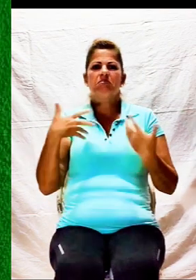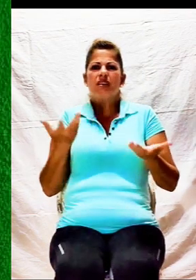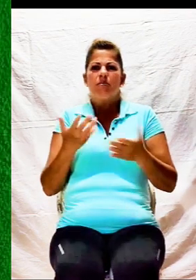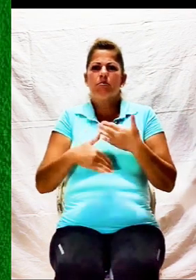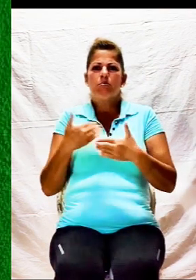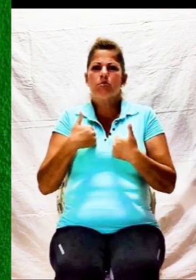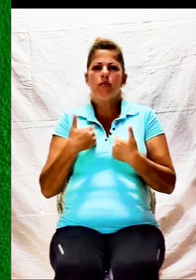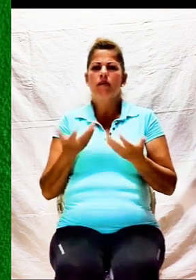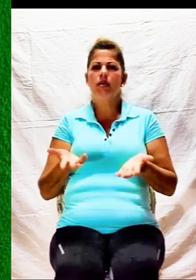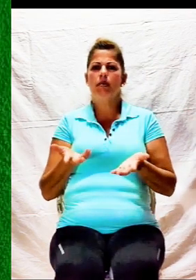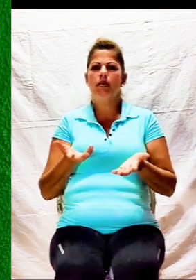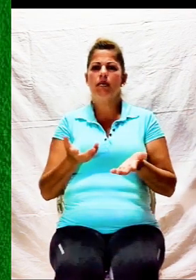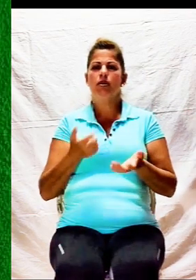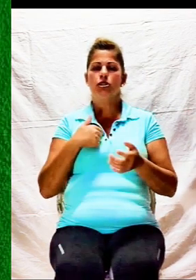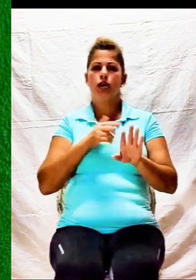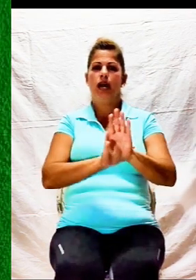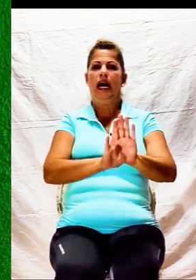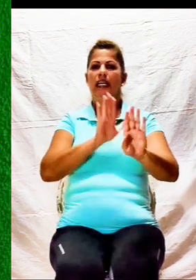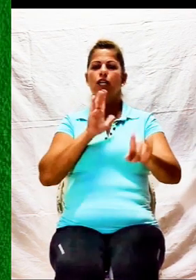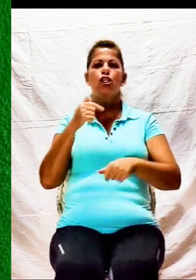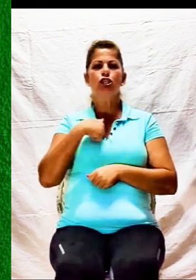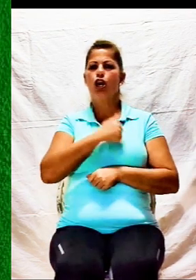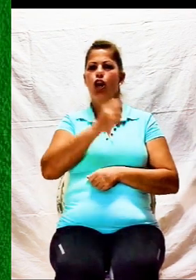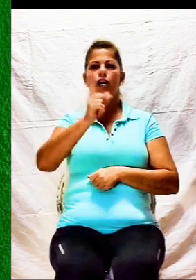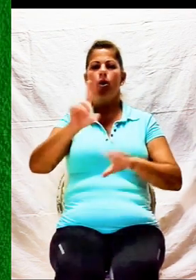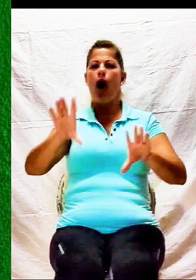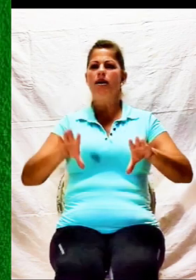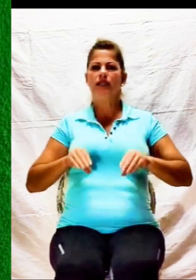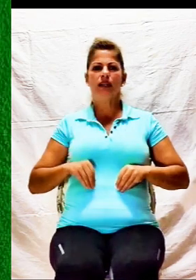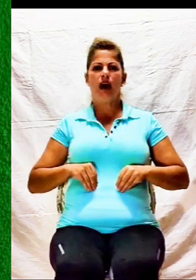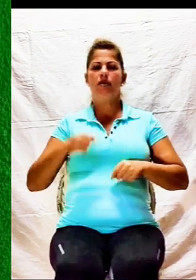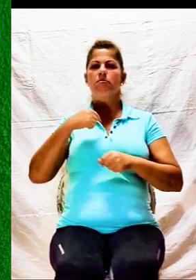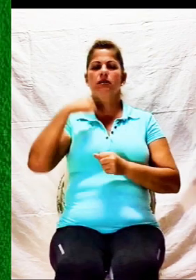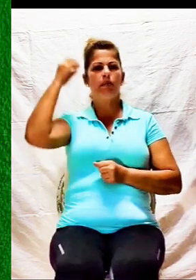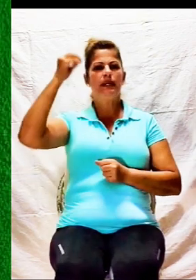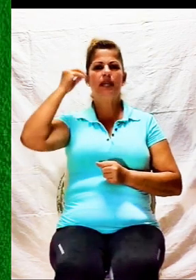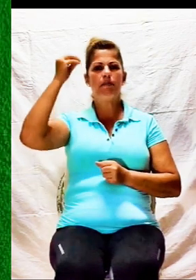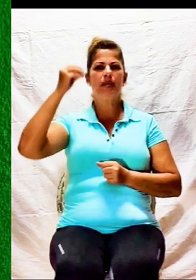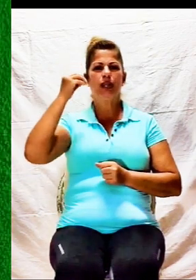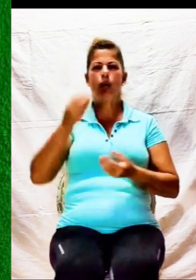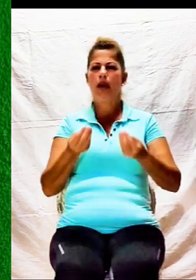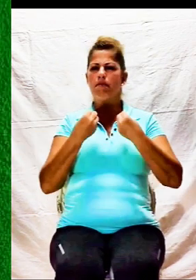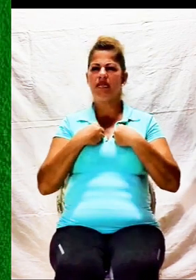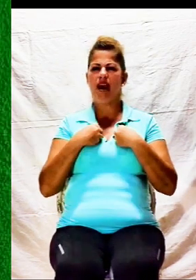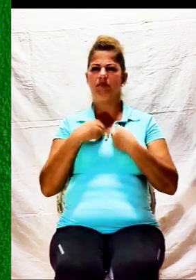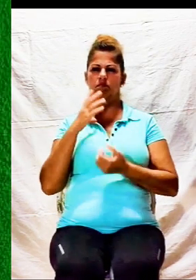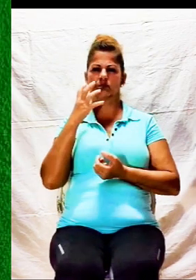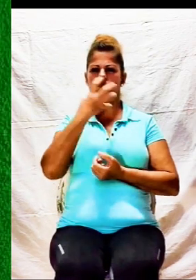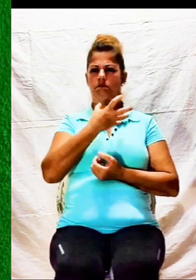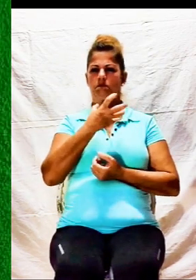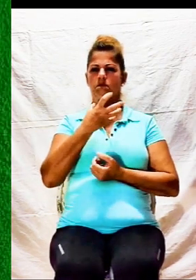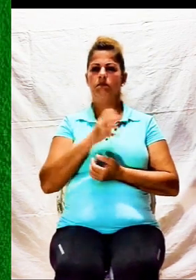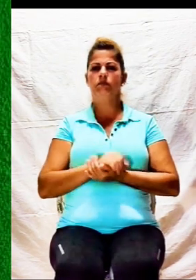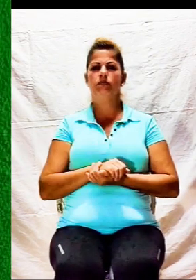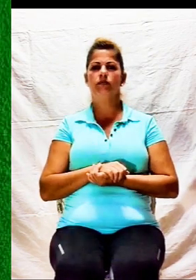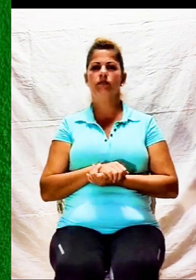¿Qué me sucede si me resisto a aceptar los pensamientos o emociones que me disgustan?